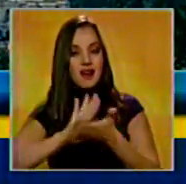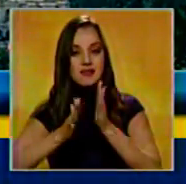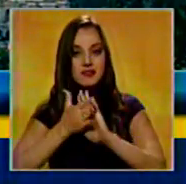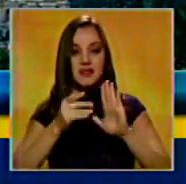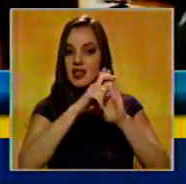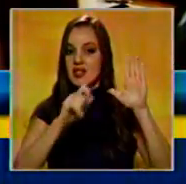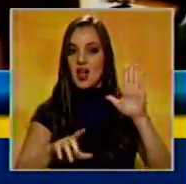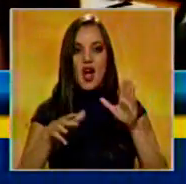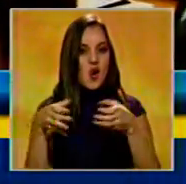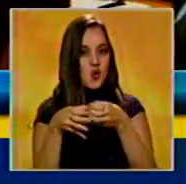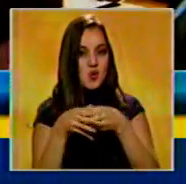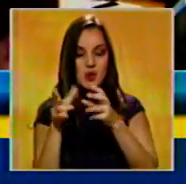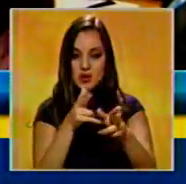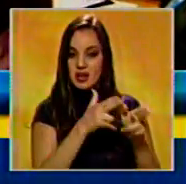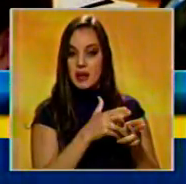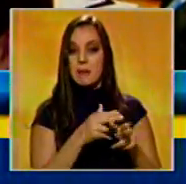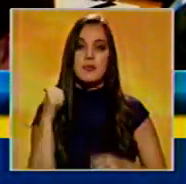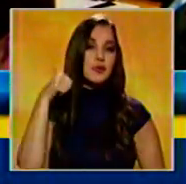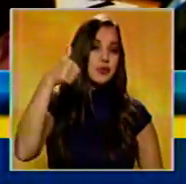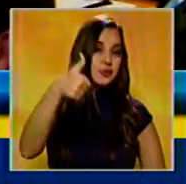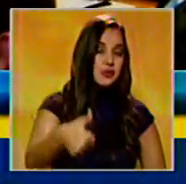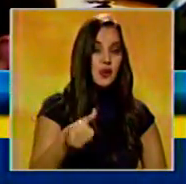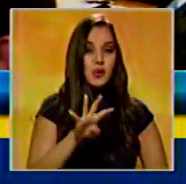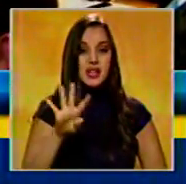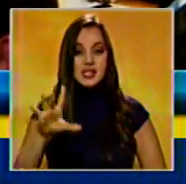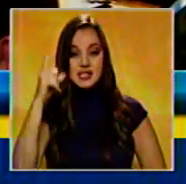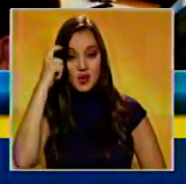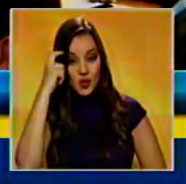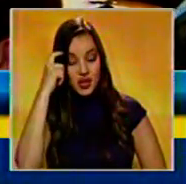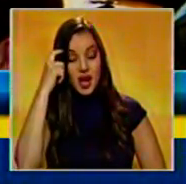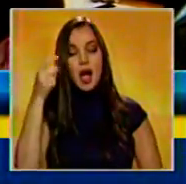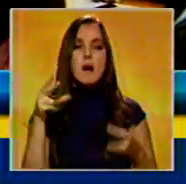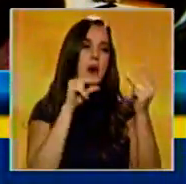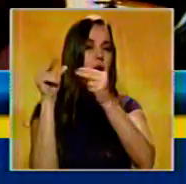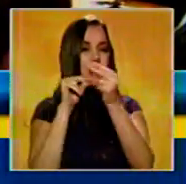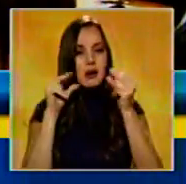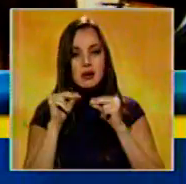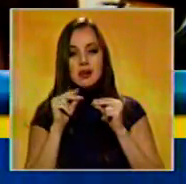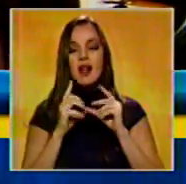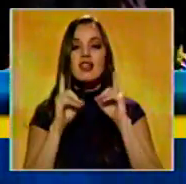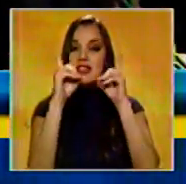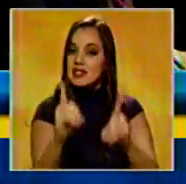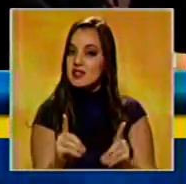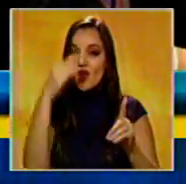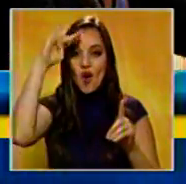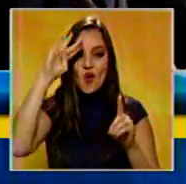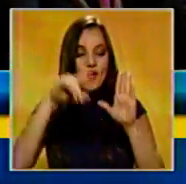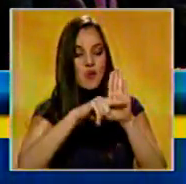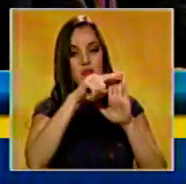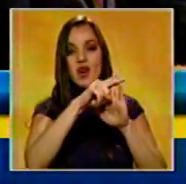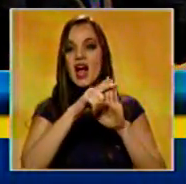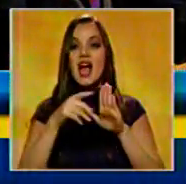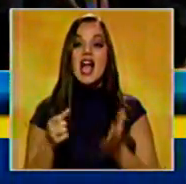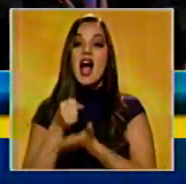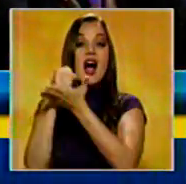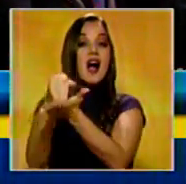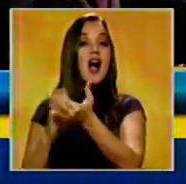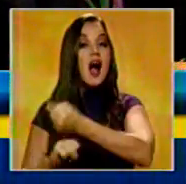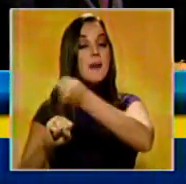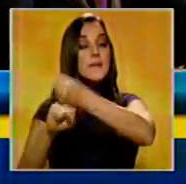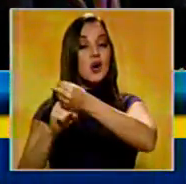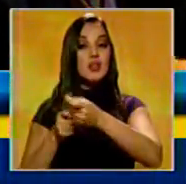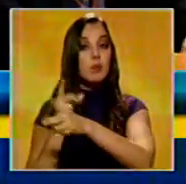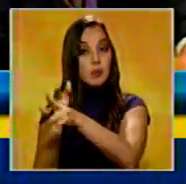de prenotificación al Congreso, el organismo decidió anular la designación de la isla como patrocinador del terrorismo. La medida